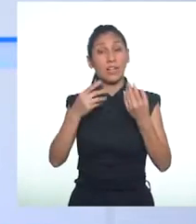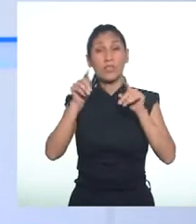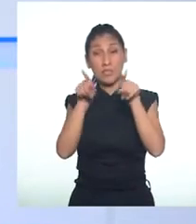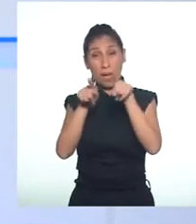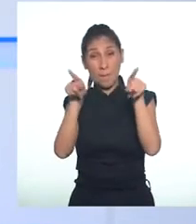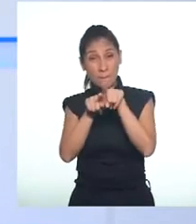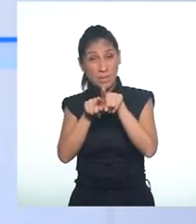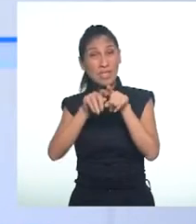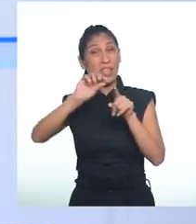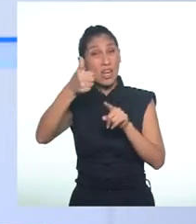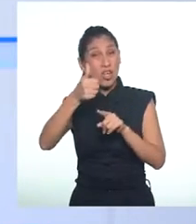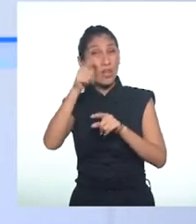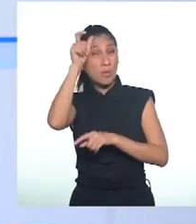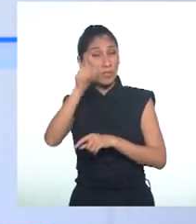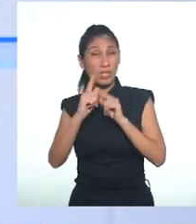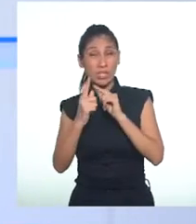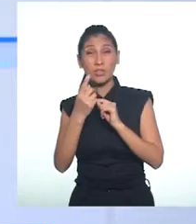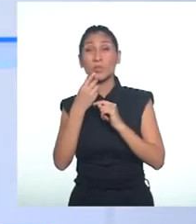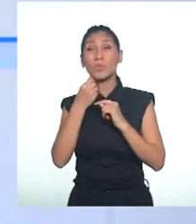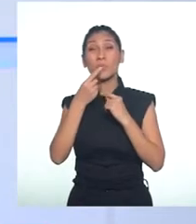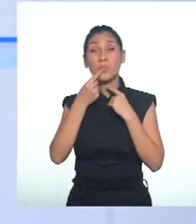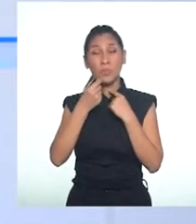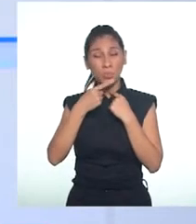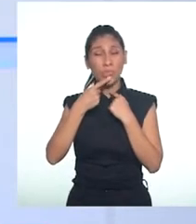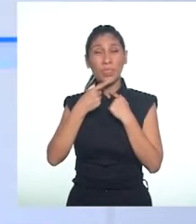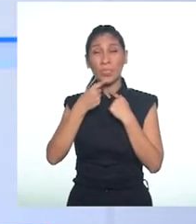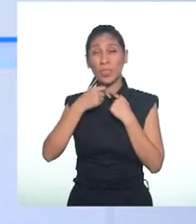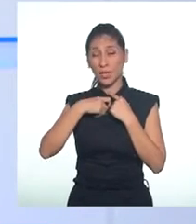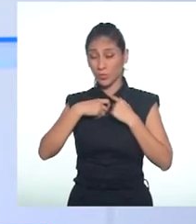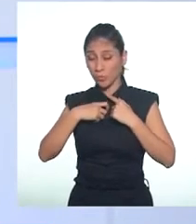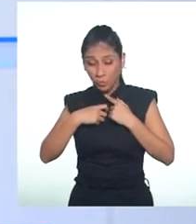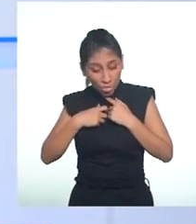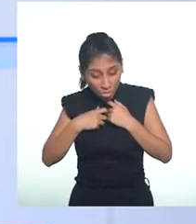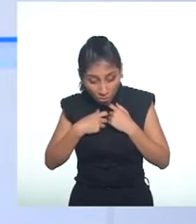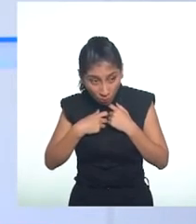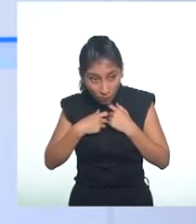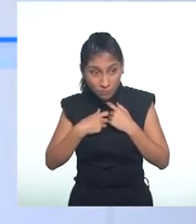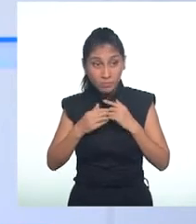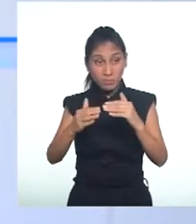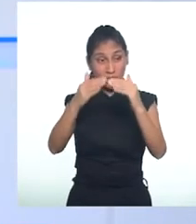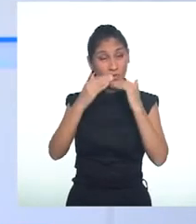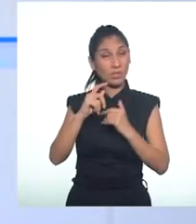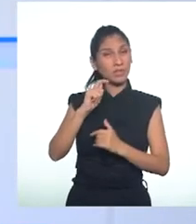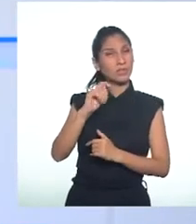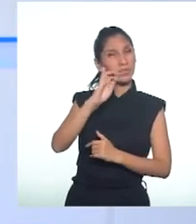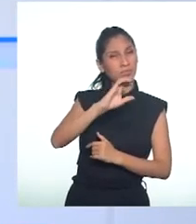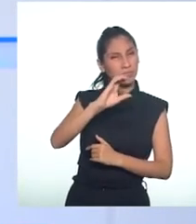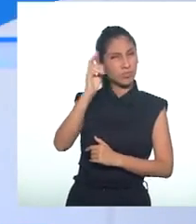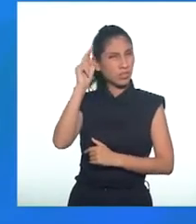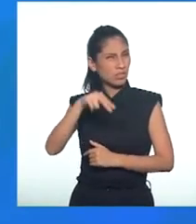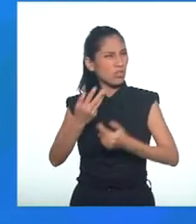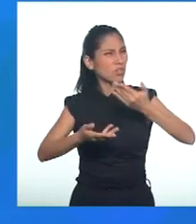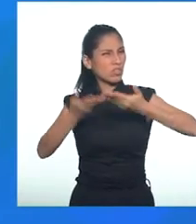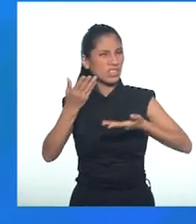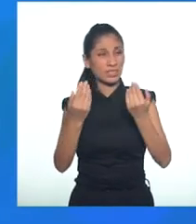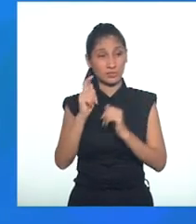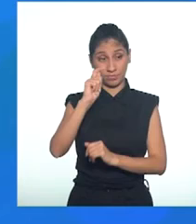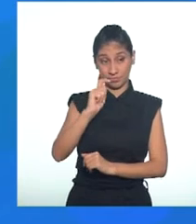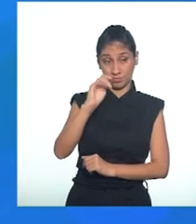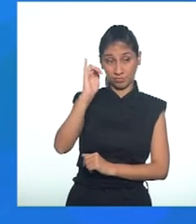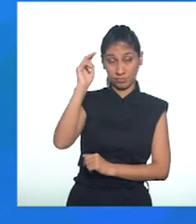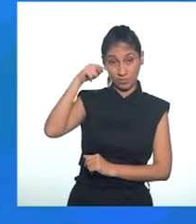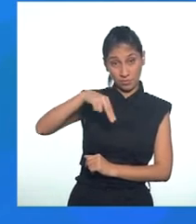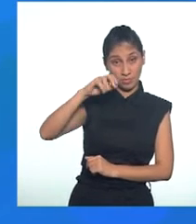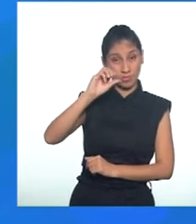la saliva de la boca. Es una secreción que se escupe. Y tinción, eso sin idea. La